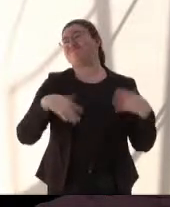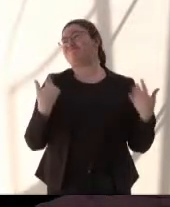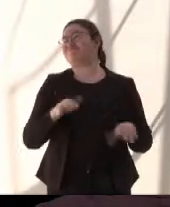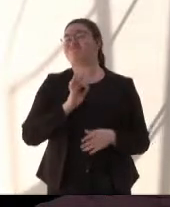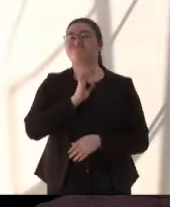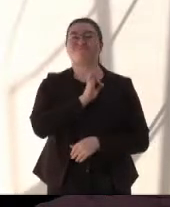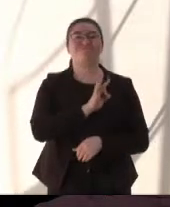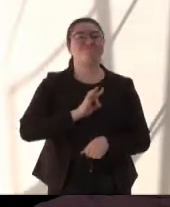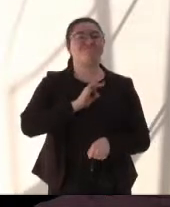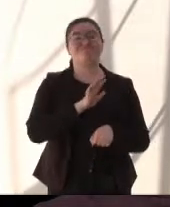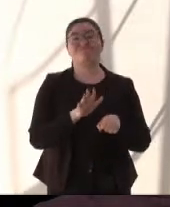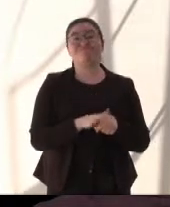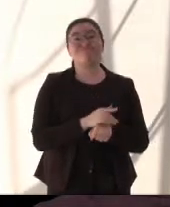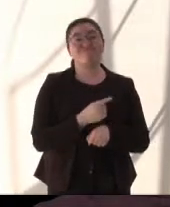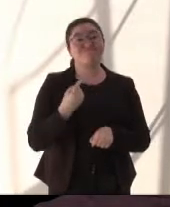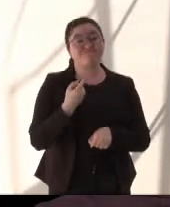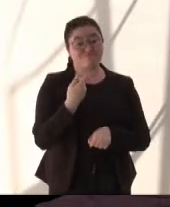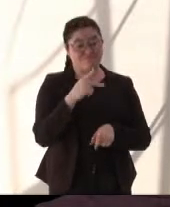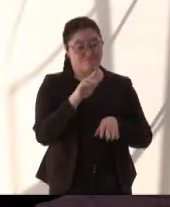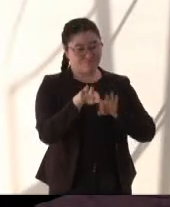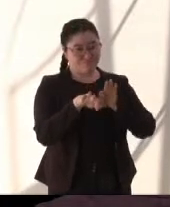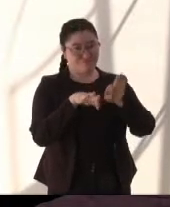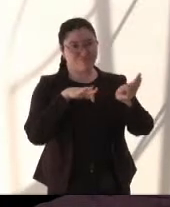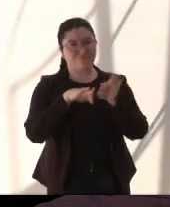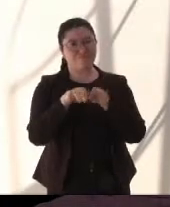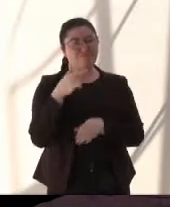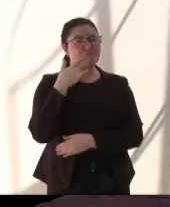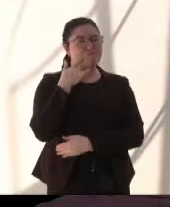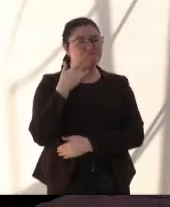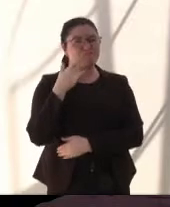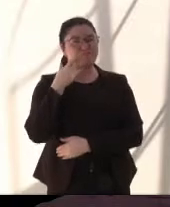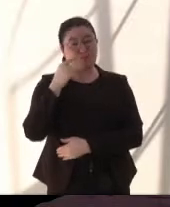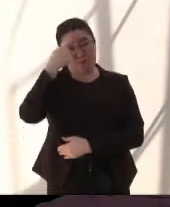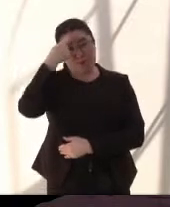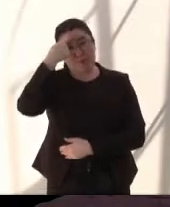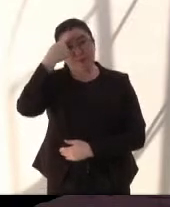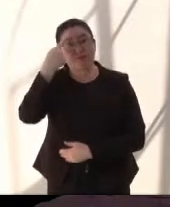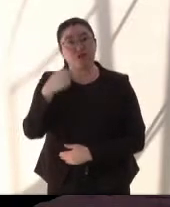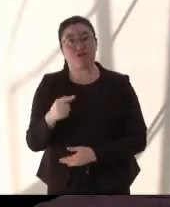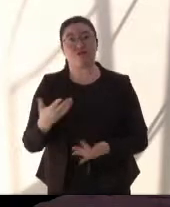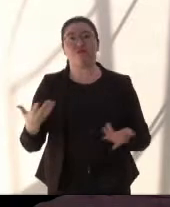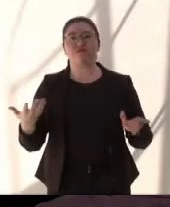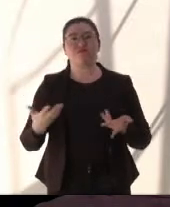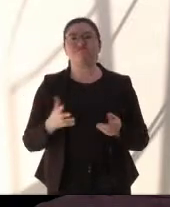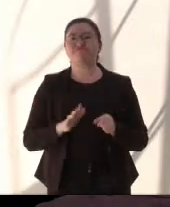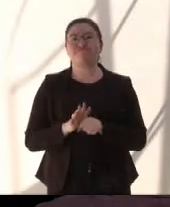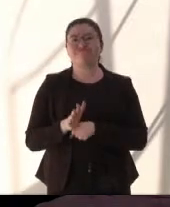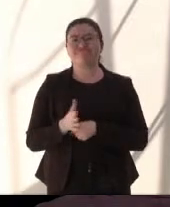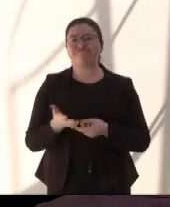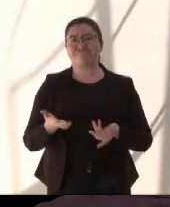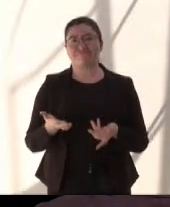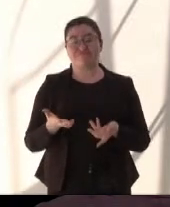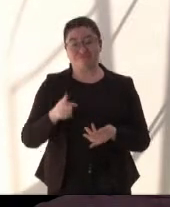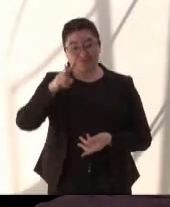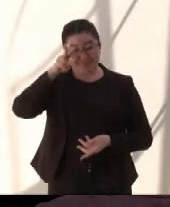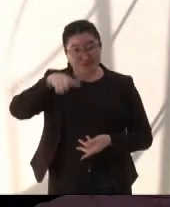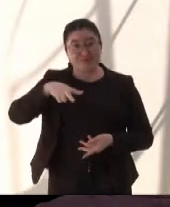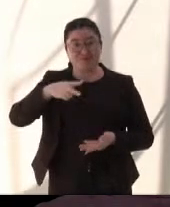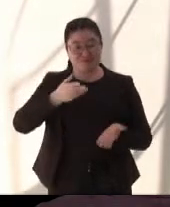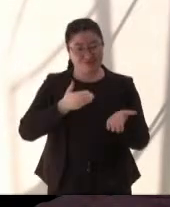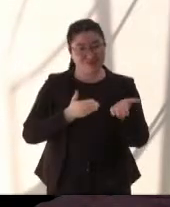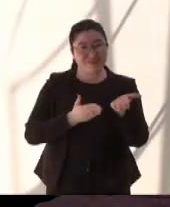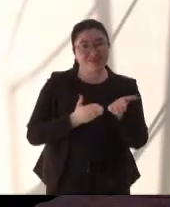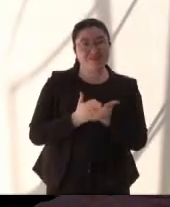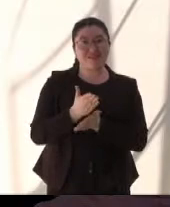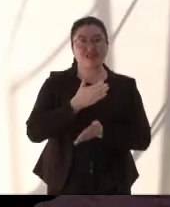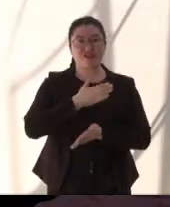compromiso en la procuración y en la garantía de acceso a